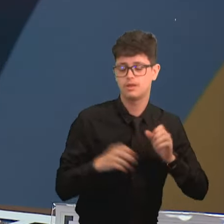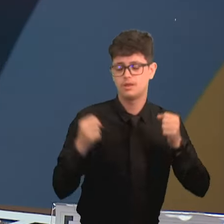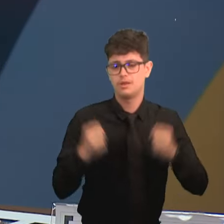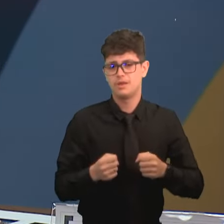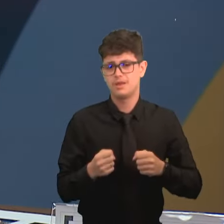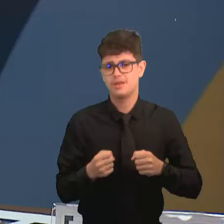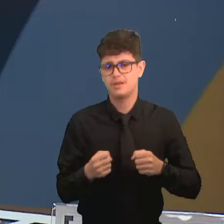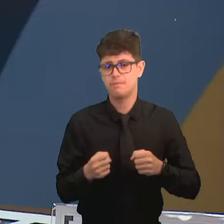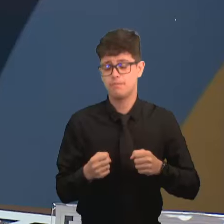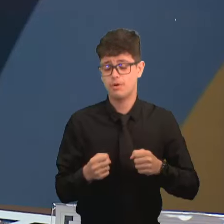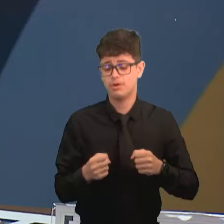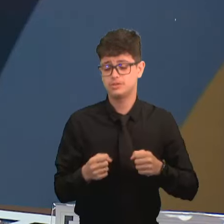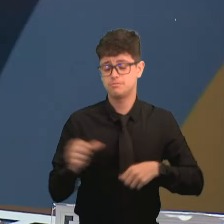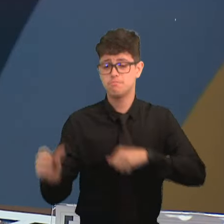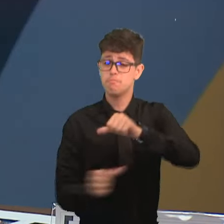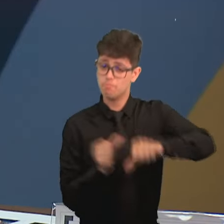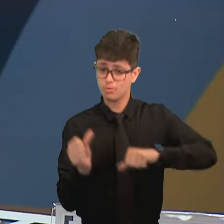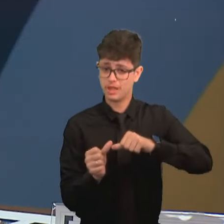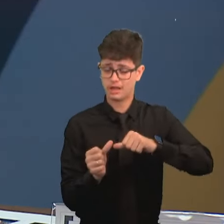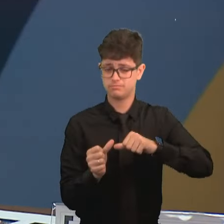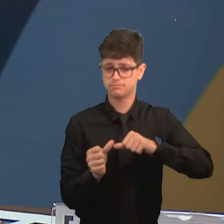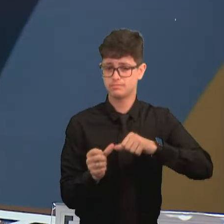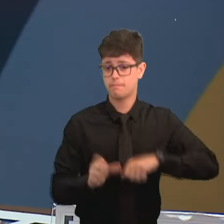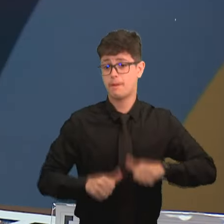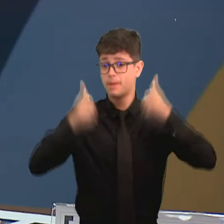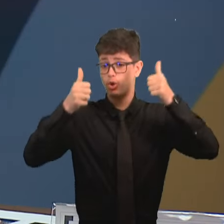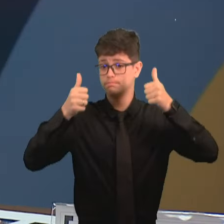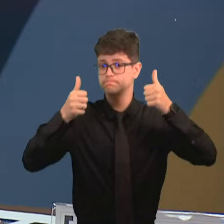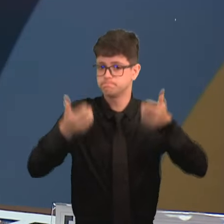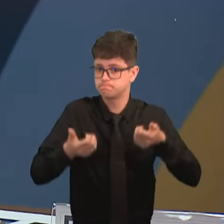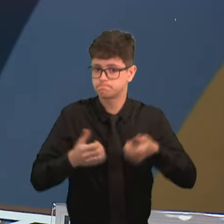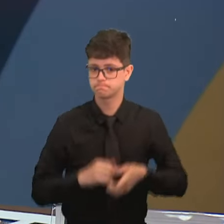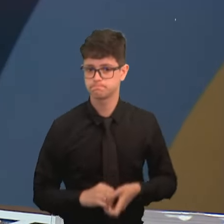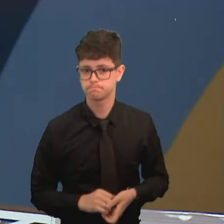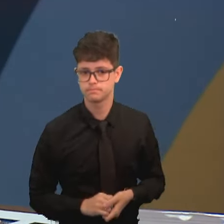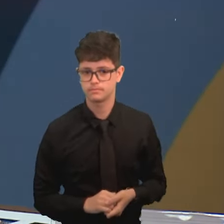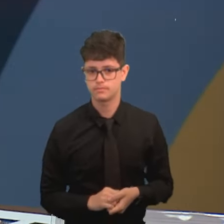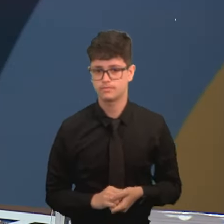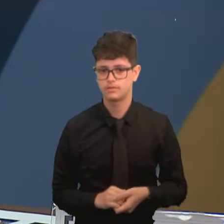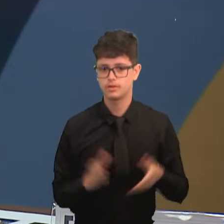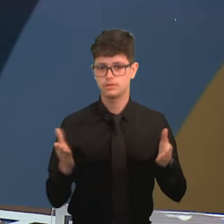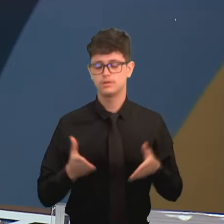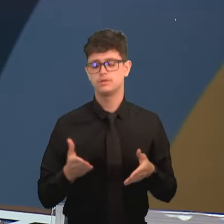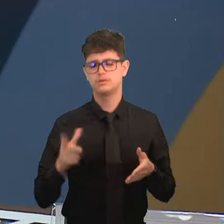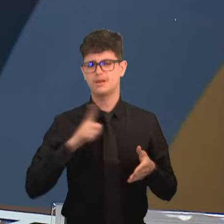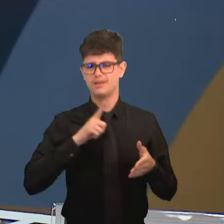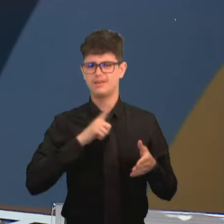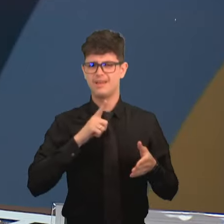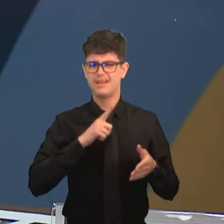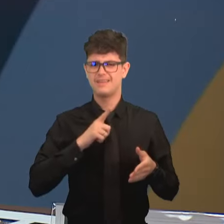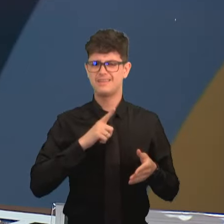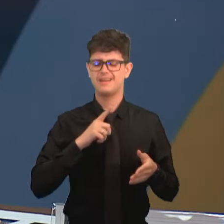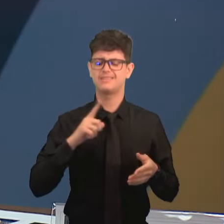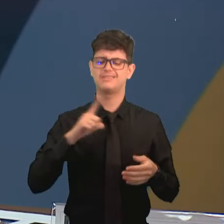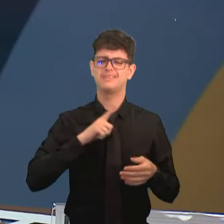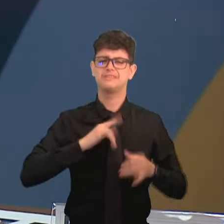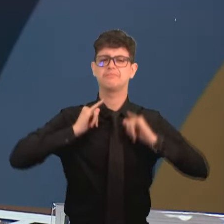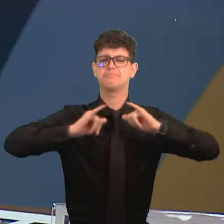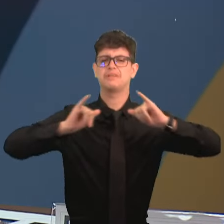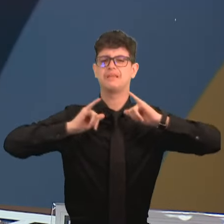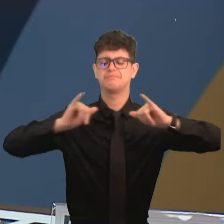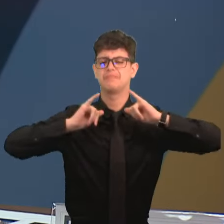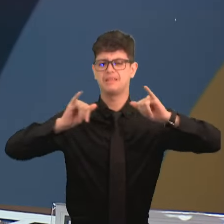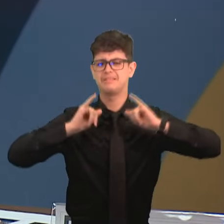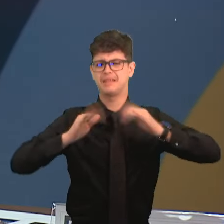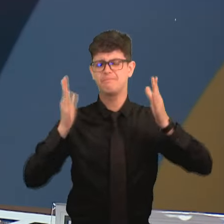un comportamiento sorprendente que no se espera. Esos modelos, esa ya es una cosa ampliamente documentada, esos modelos